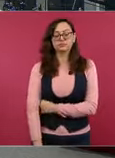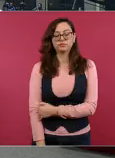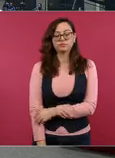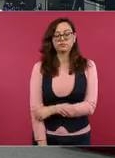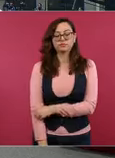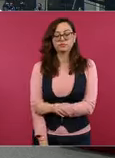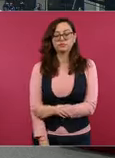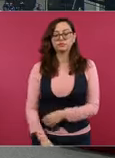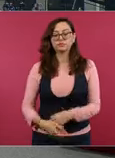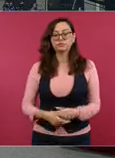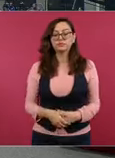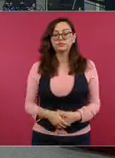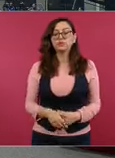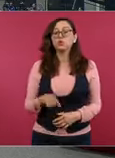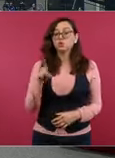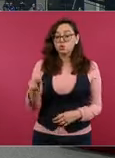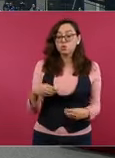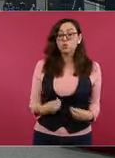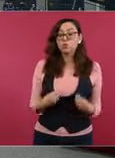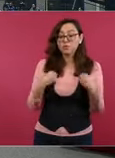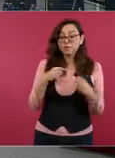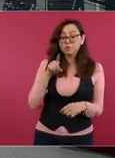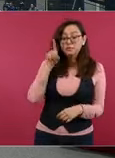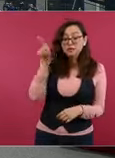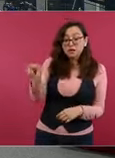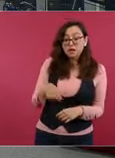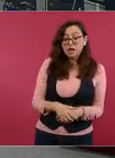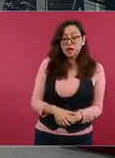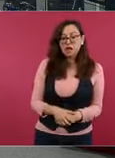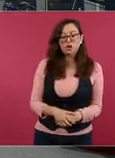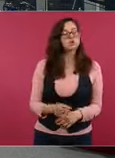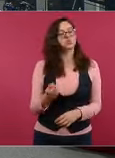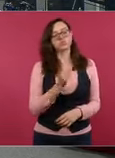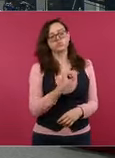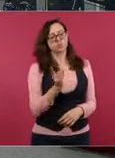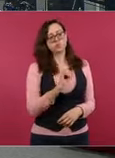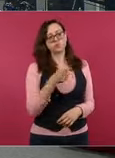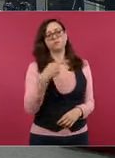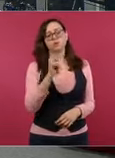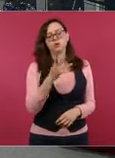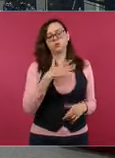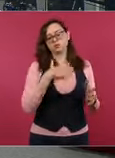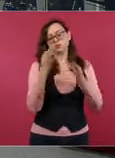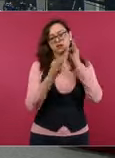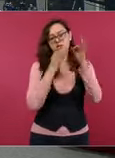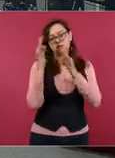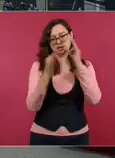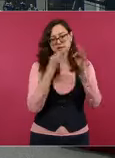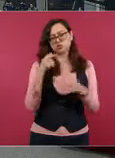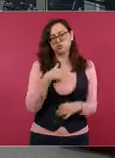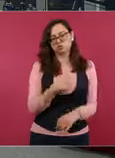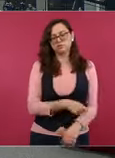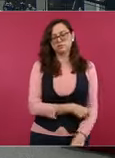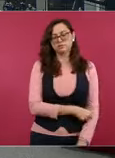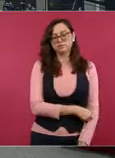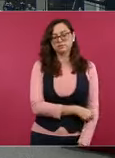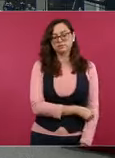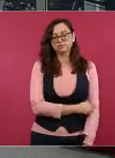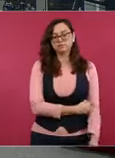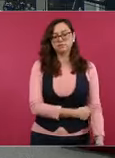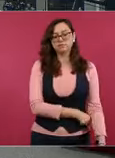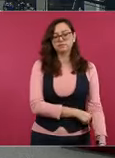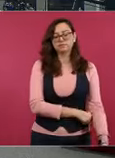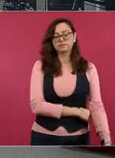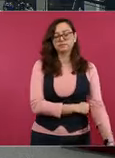allá? No, pero el medio donde trabajo es de allá. Allá nació. Preguntarle en